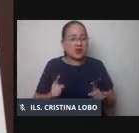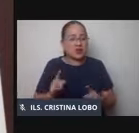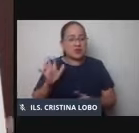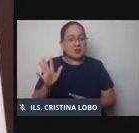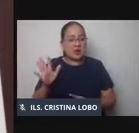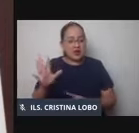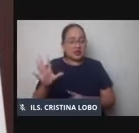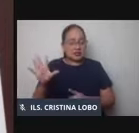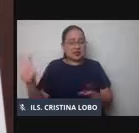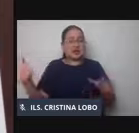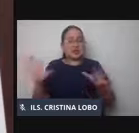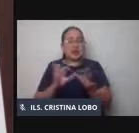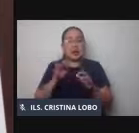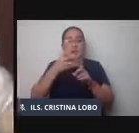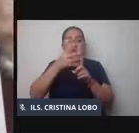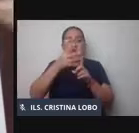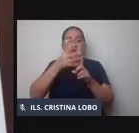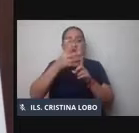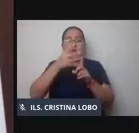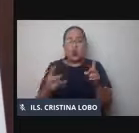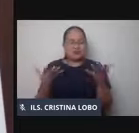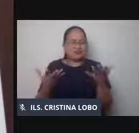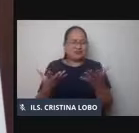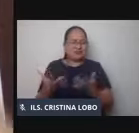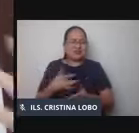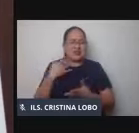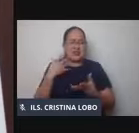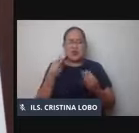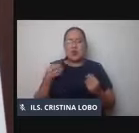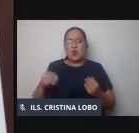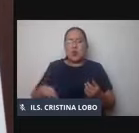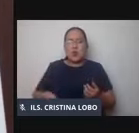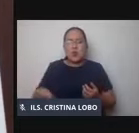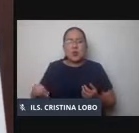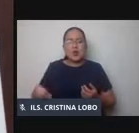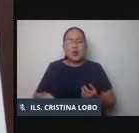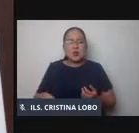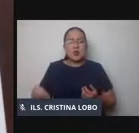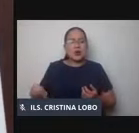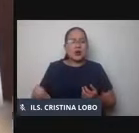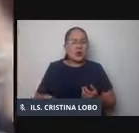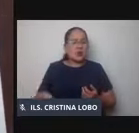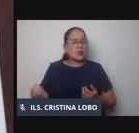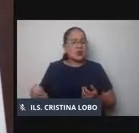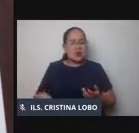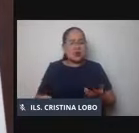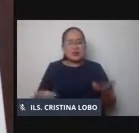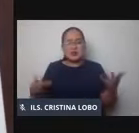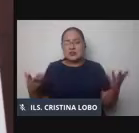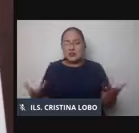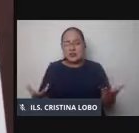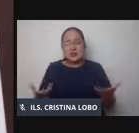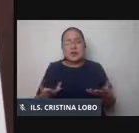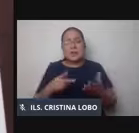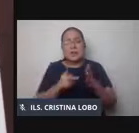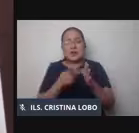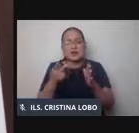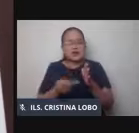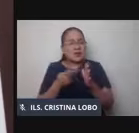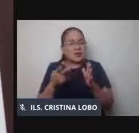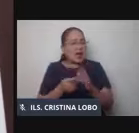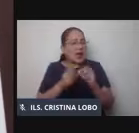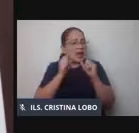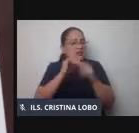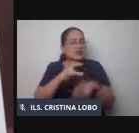normalizada o que no está visibilizada. Es decir, las culpas, ¿no?, socialmente van a salir o pueden